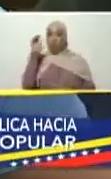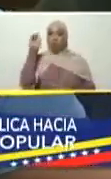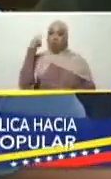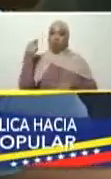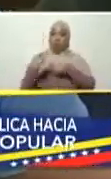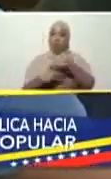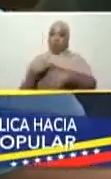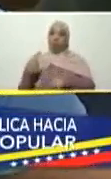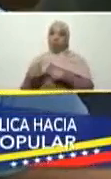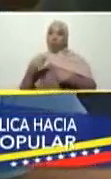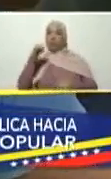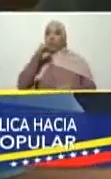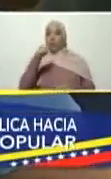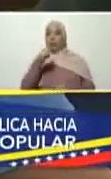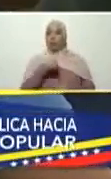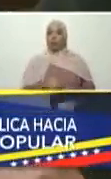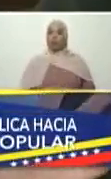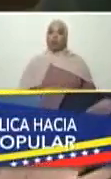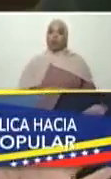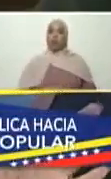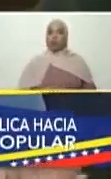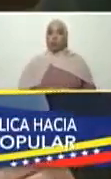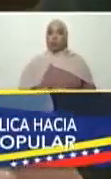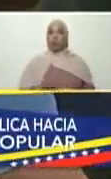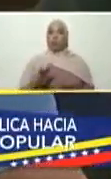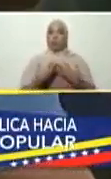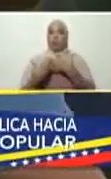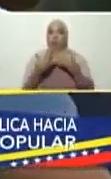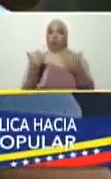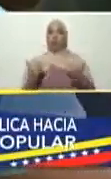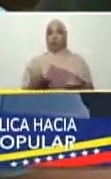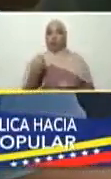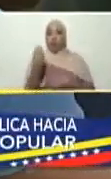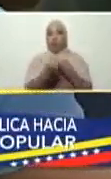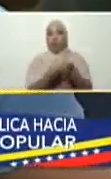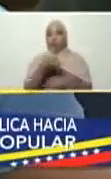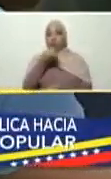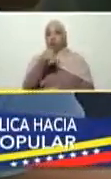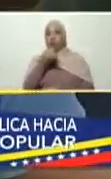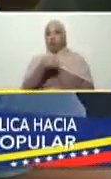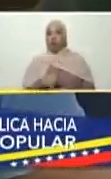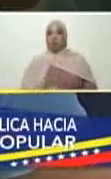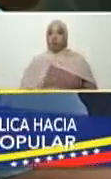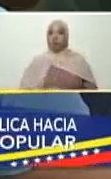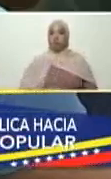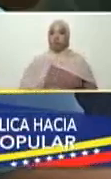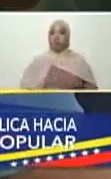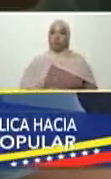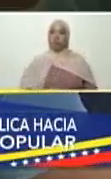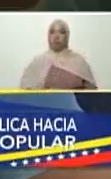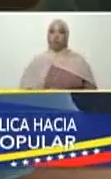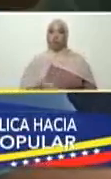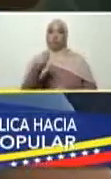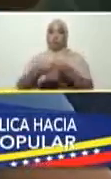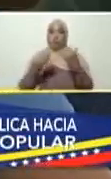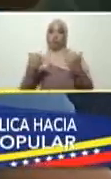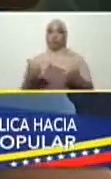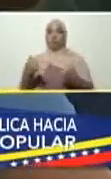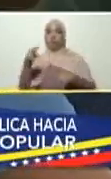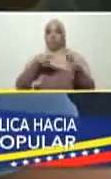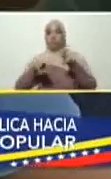revolución. Entonces, a partir de ello nosotros decíamos, bueno, tiene que ser el sujeto comunero, el sujeto comunal, ajá. Pero después que lo